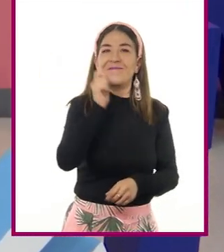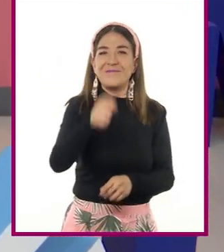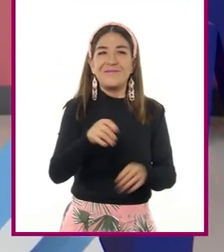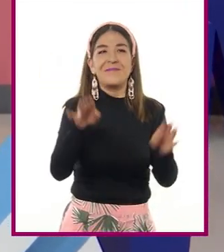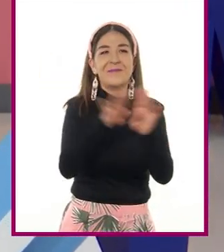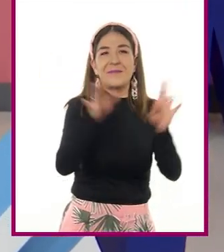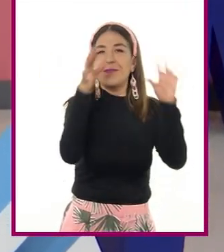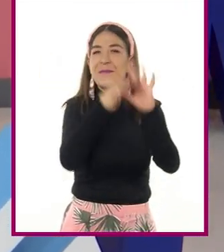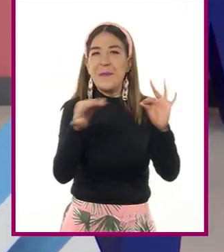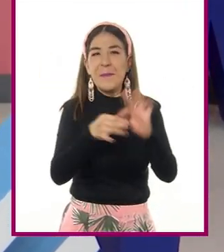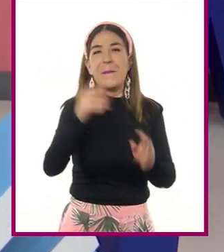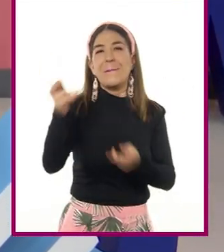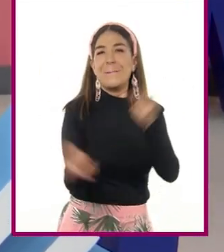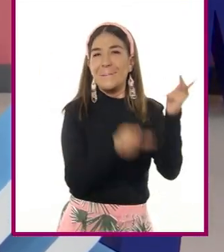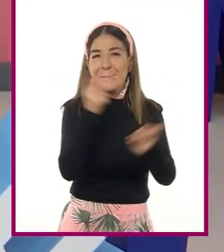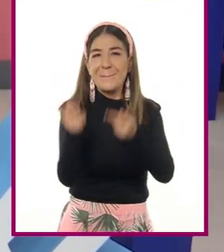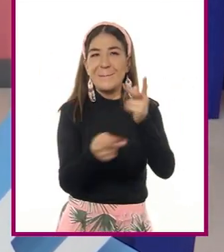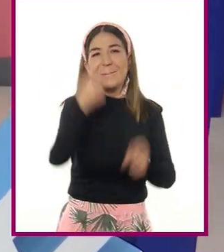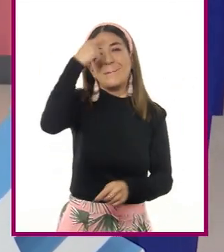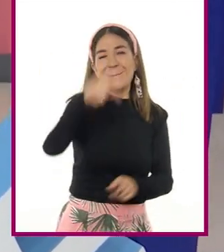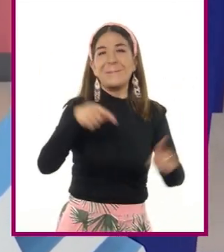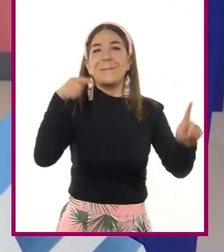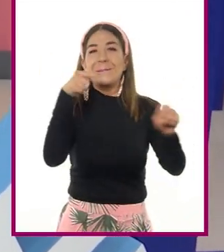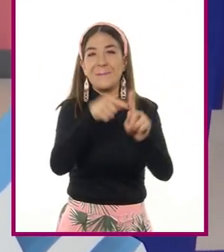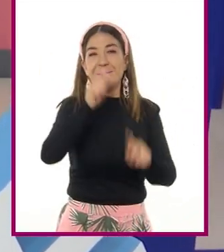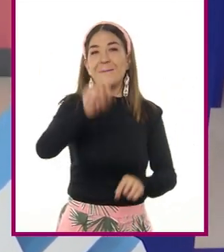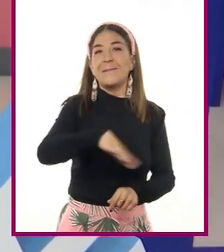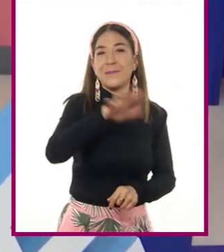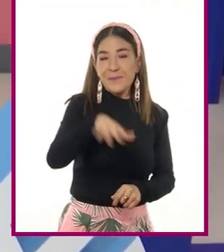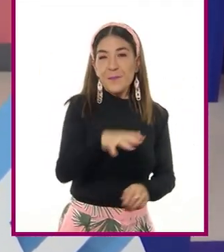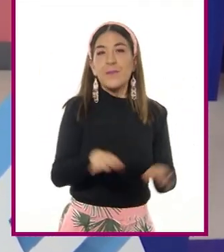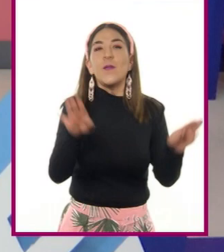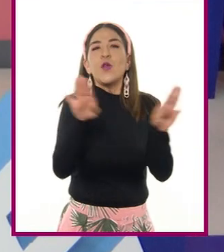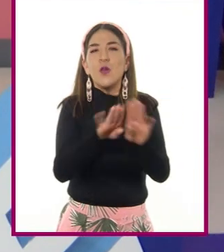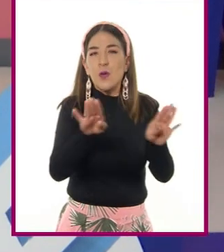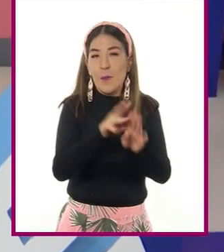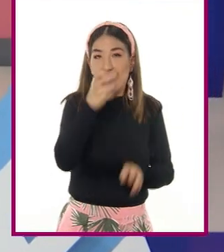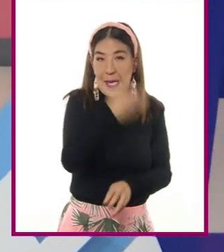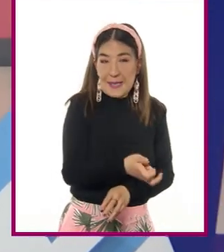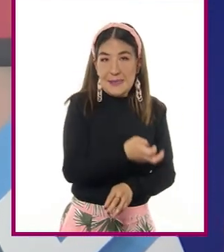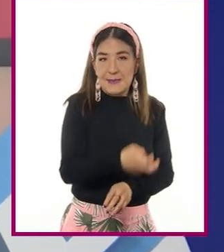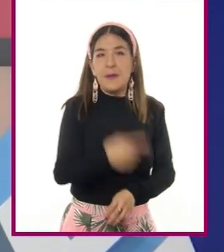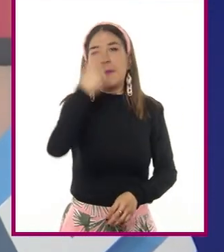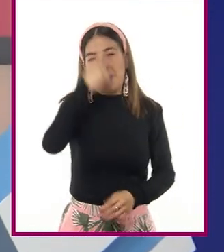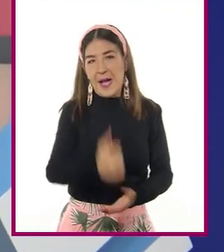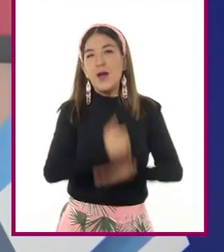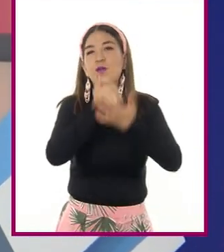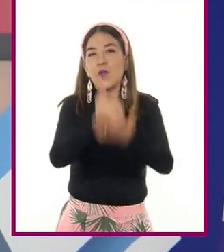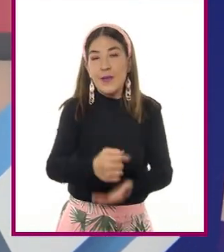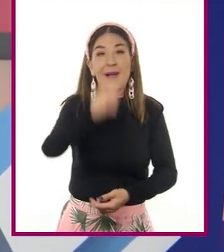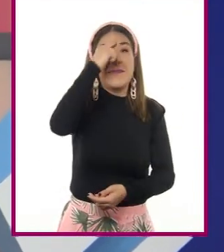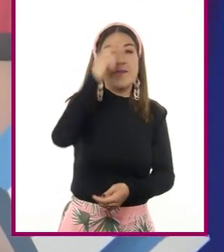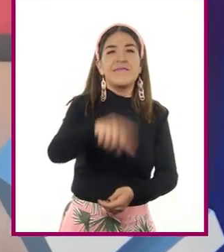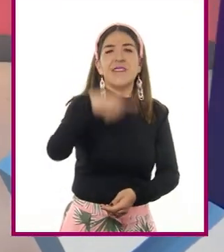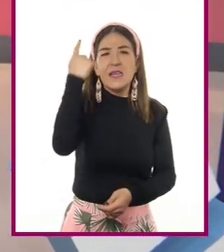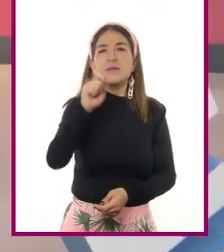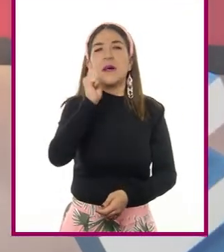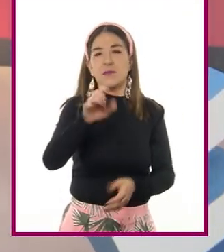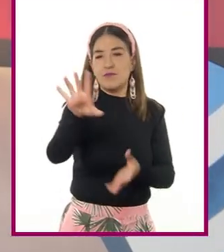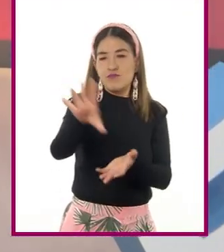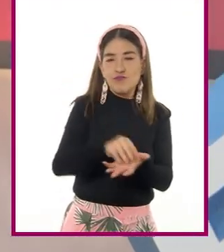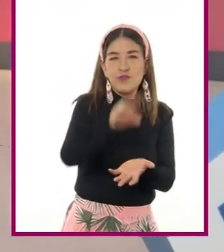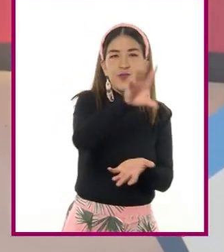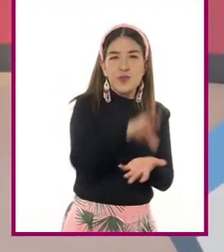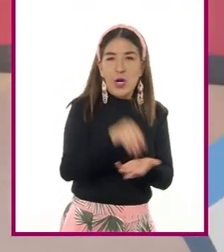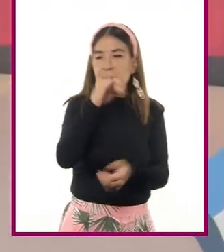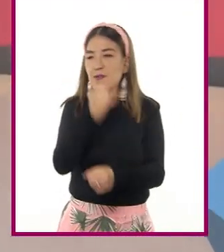formular ciertas preguntas para enfocarnos en la búsqueda y que éstas nos ayuden o faciliten para recopilar